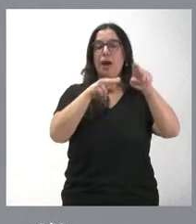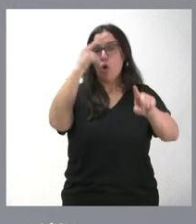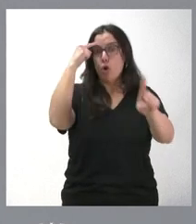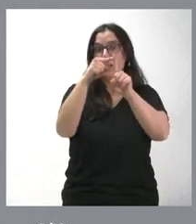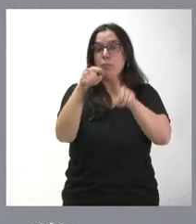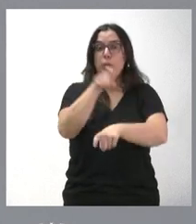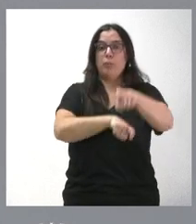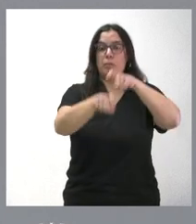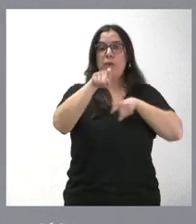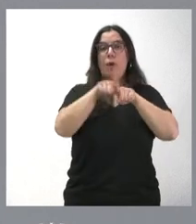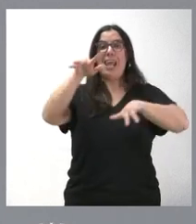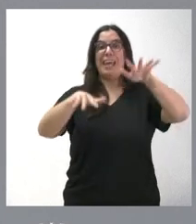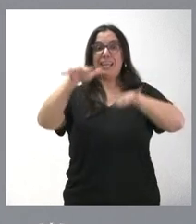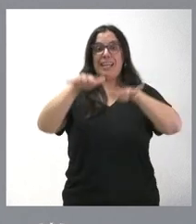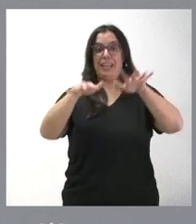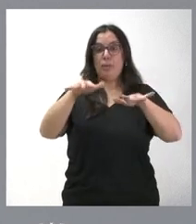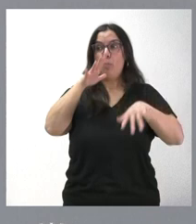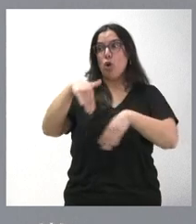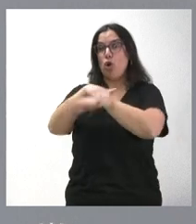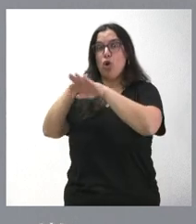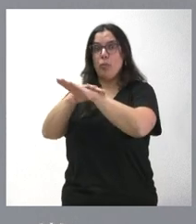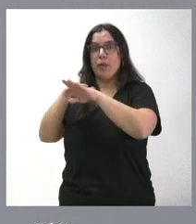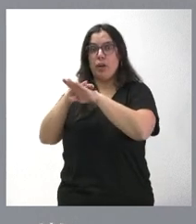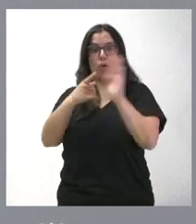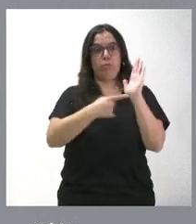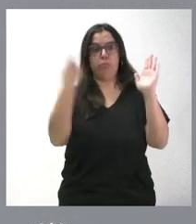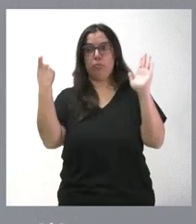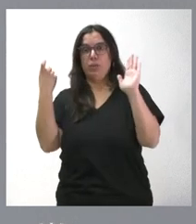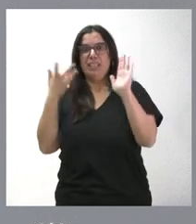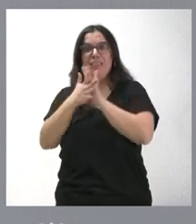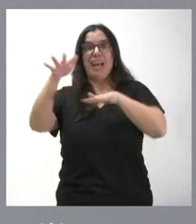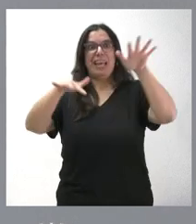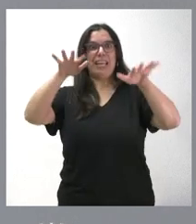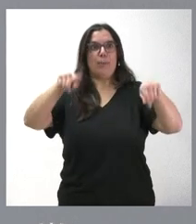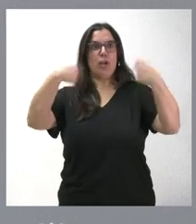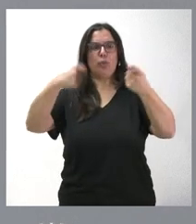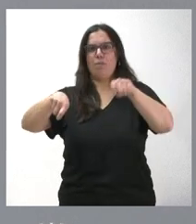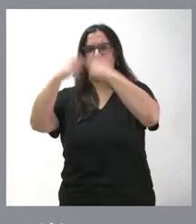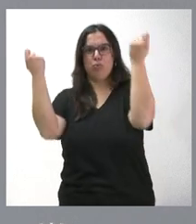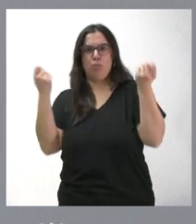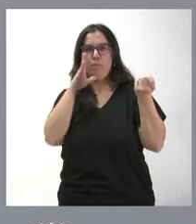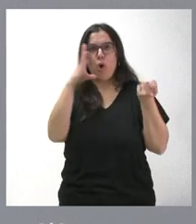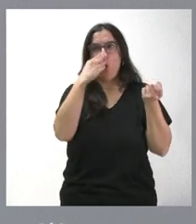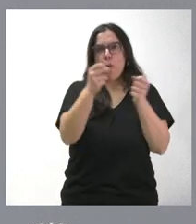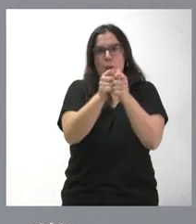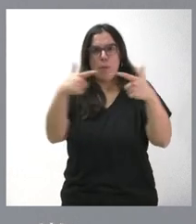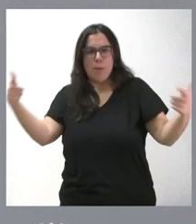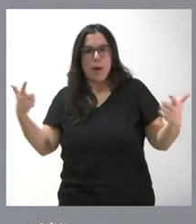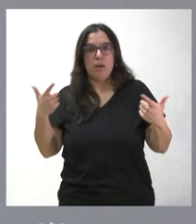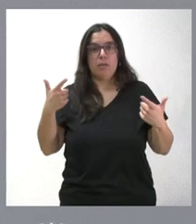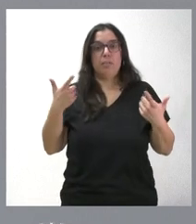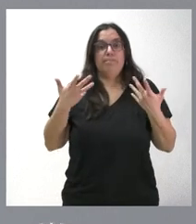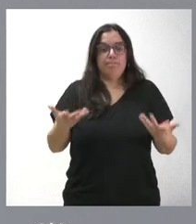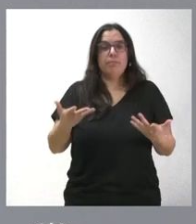al punto de equilibrio que teníamos antes de que lo rompiera el Gobierno. Es que es el Gobierno el que ha roto el equilibrio que existía, es el Gobierno el que ha roto la situación de partida y, por tanto,